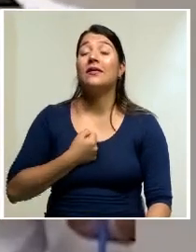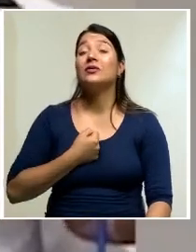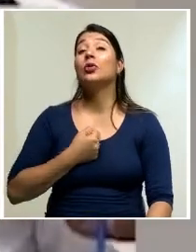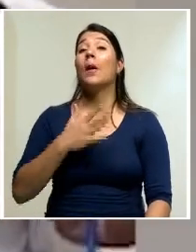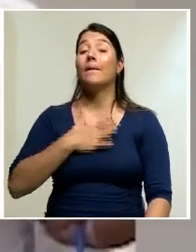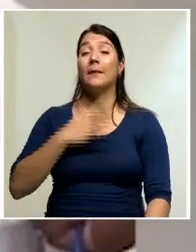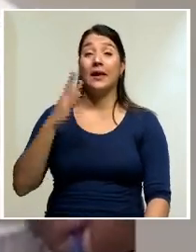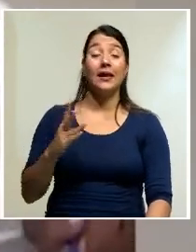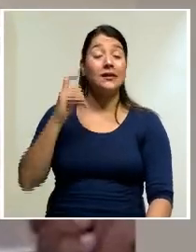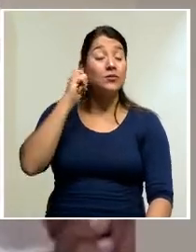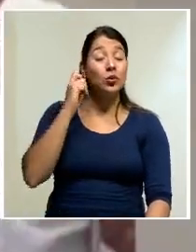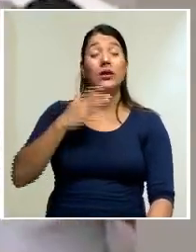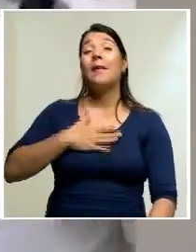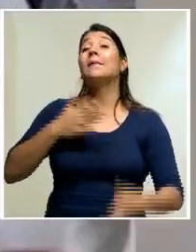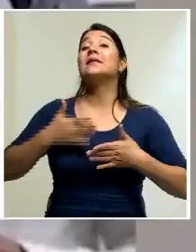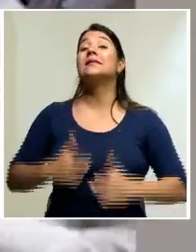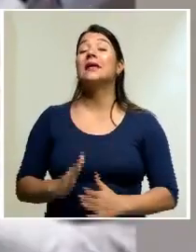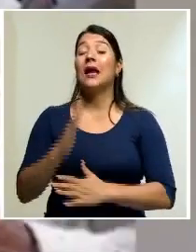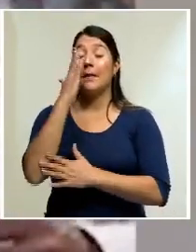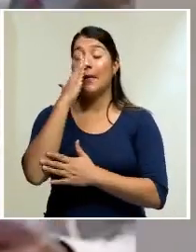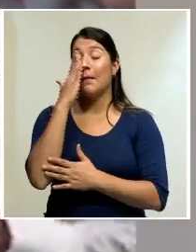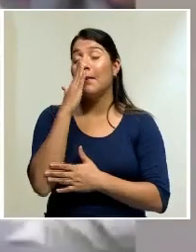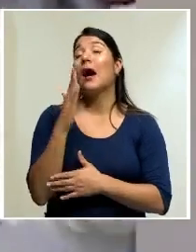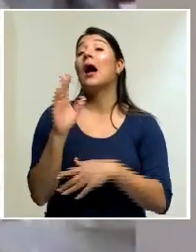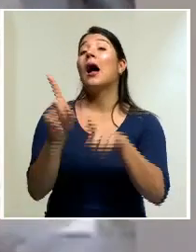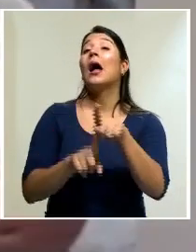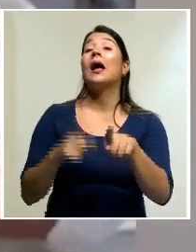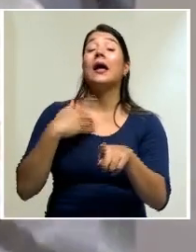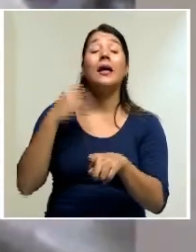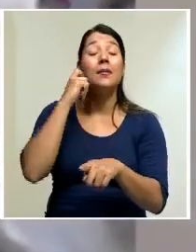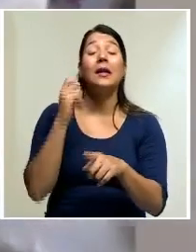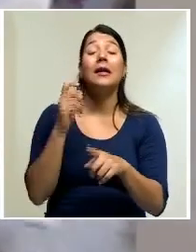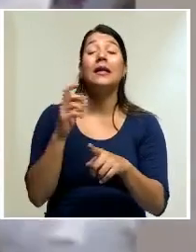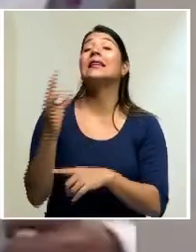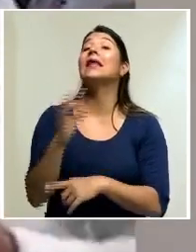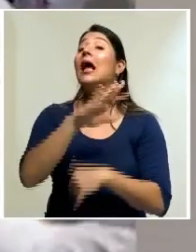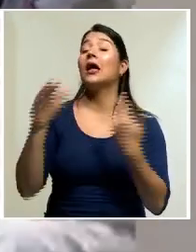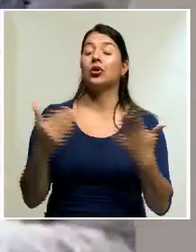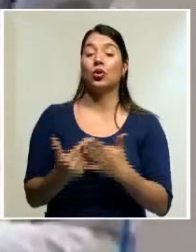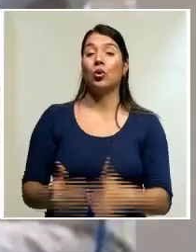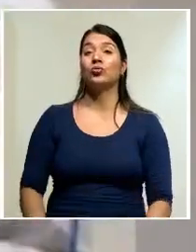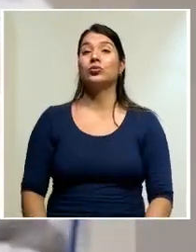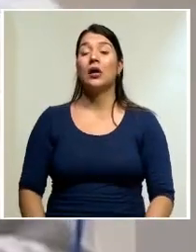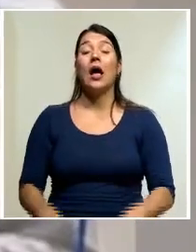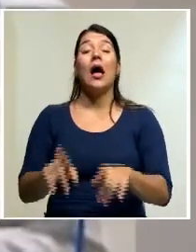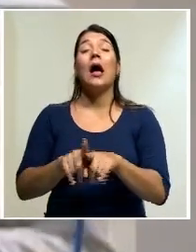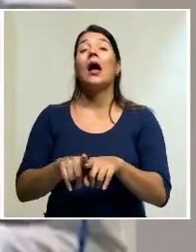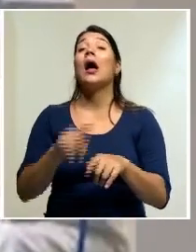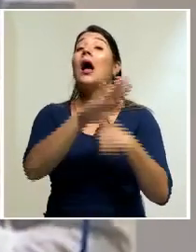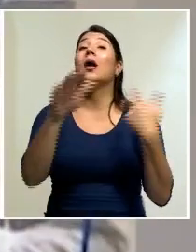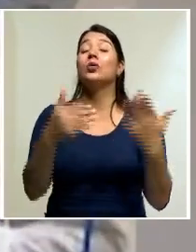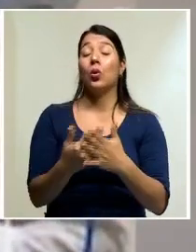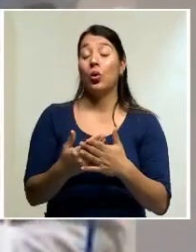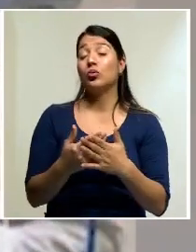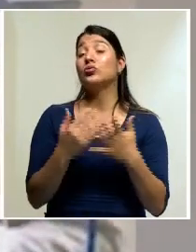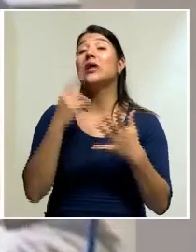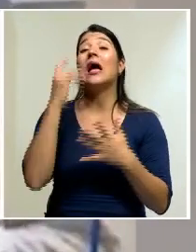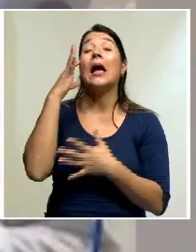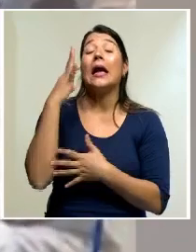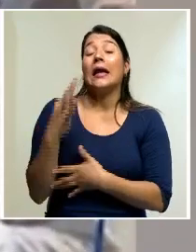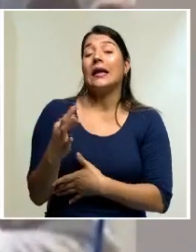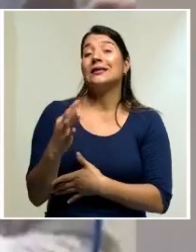mi esposa, a mis hijas, a mi mamá, a mi hermano, a mis tíos, a todos, mis primos, a todos los que